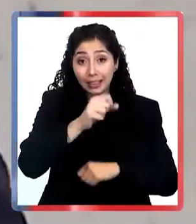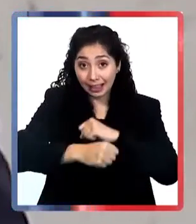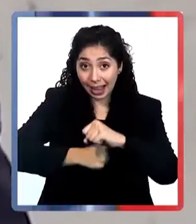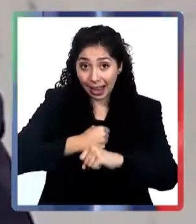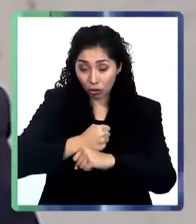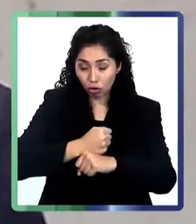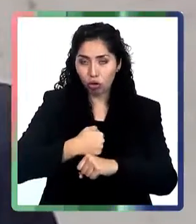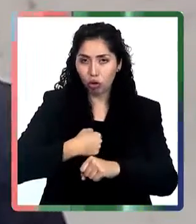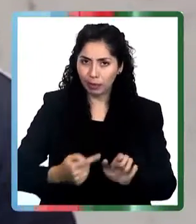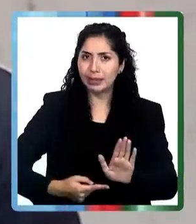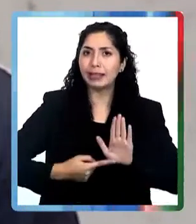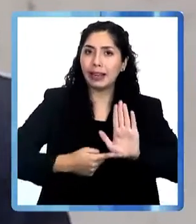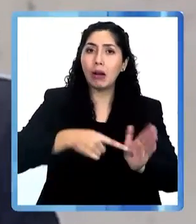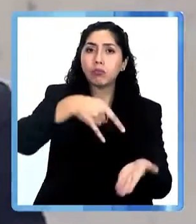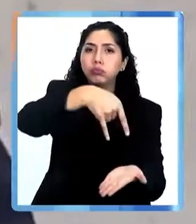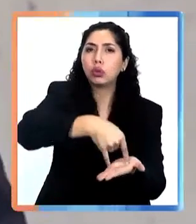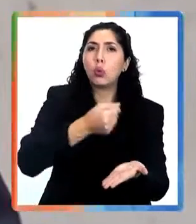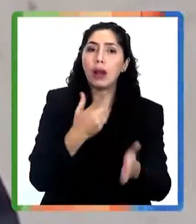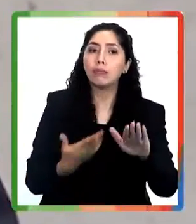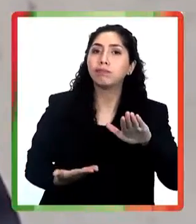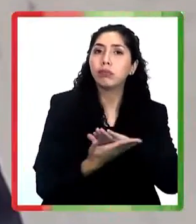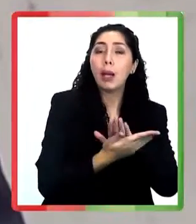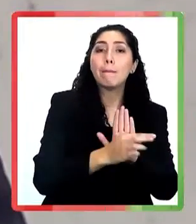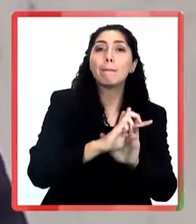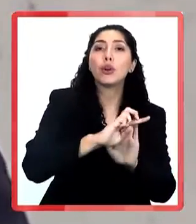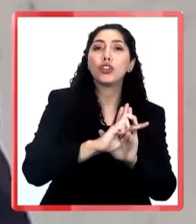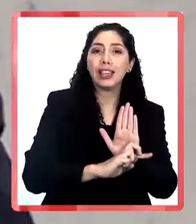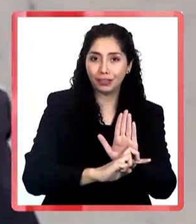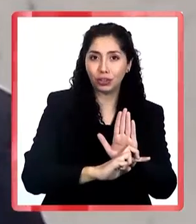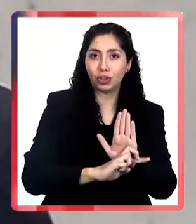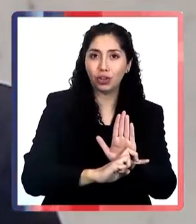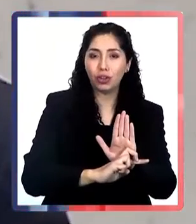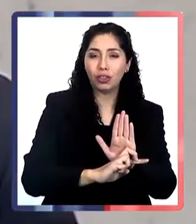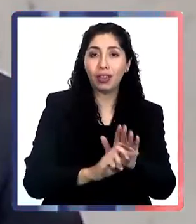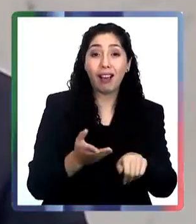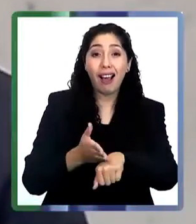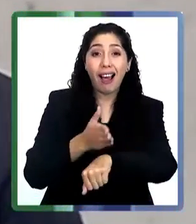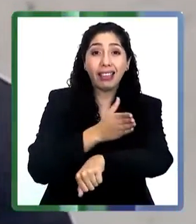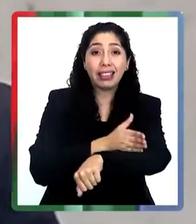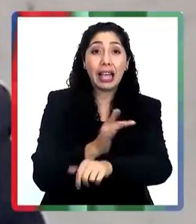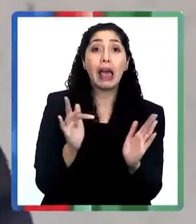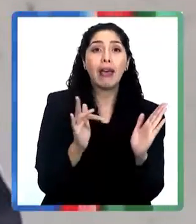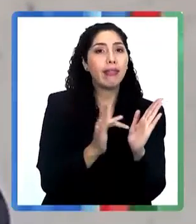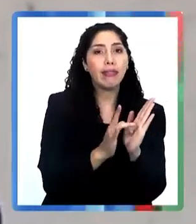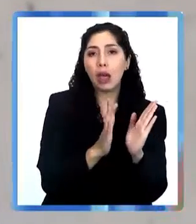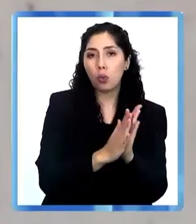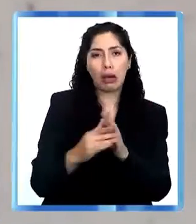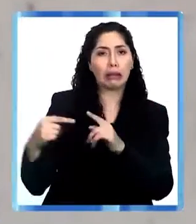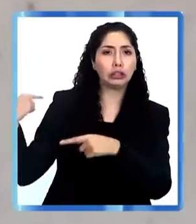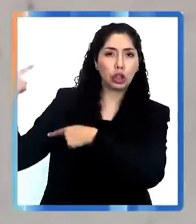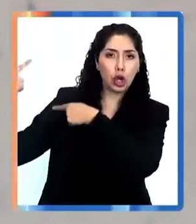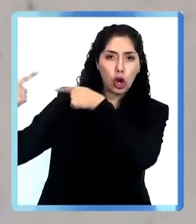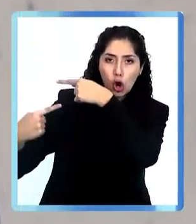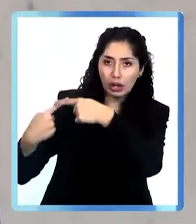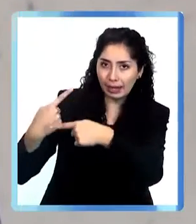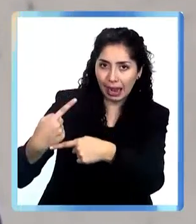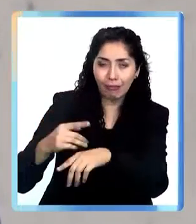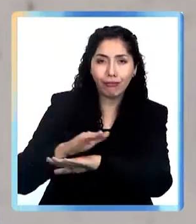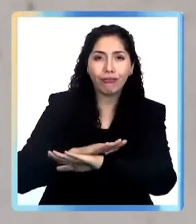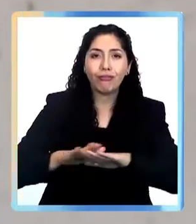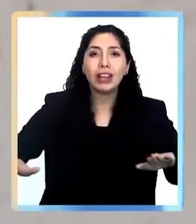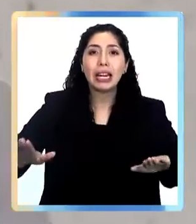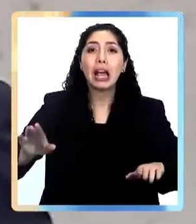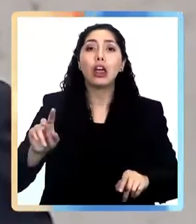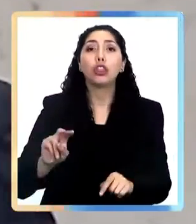a este congreso nacional un proyecto de reparación de la deuda histórica y pondremos fin también a la doble